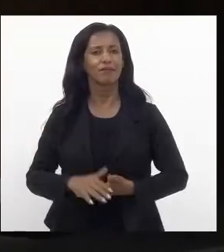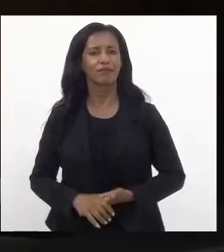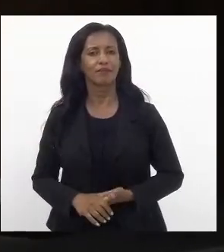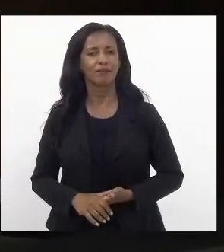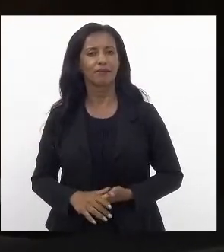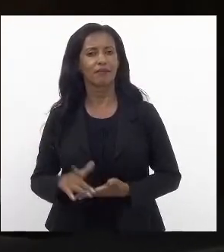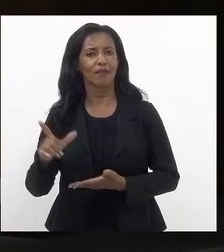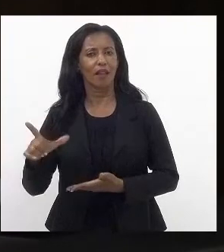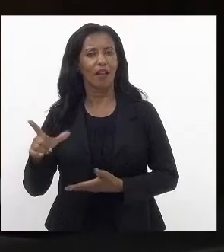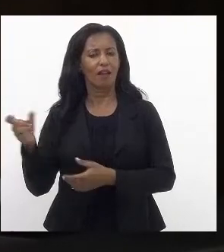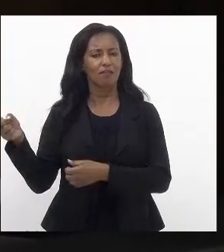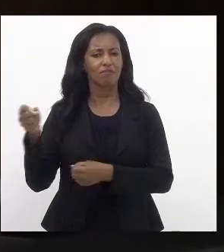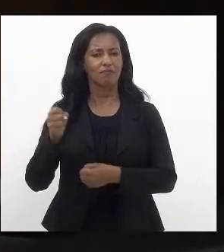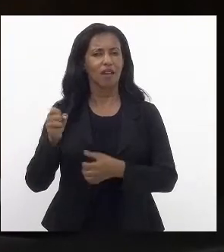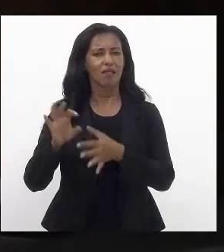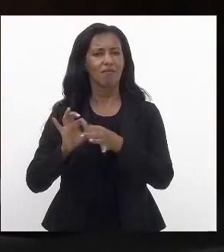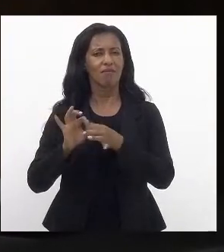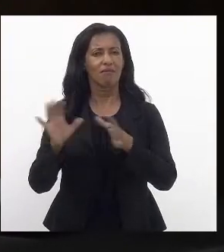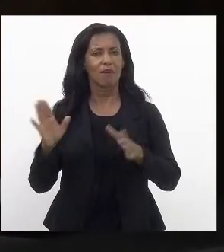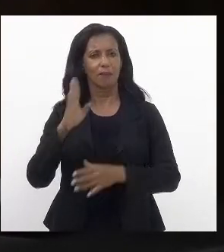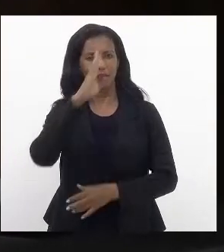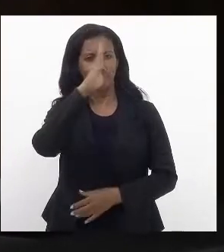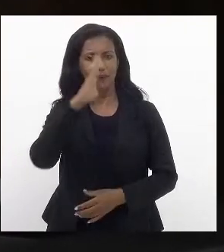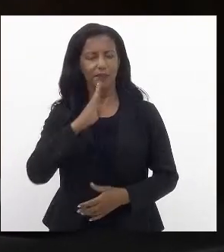hacia la independencia de Brasil.